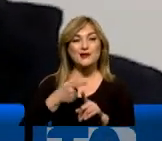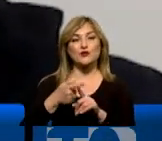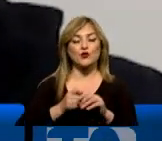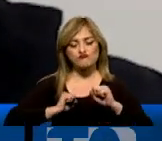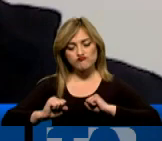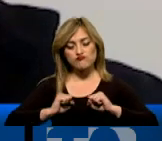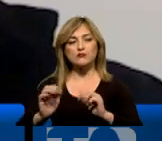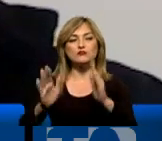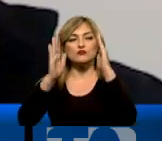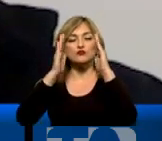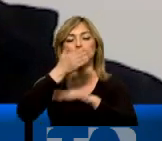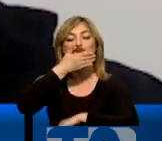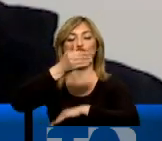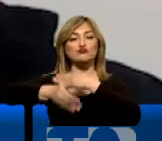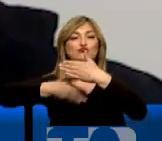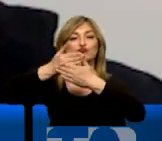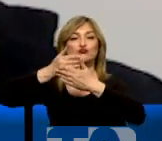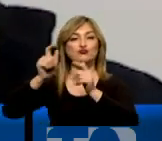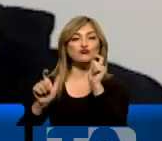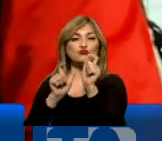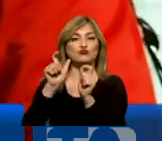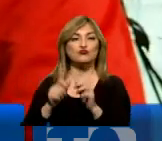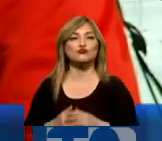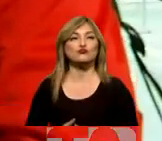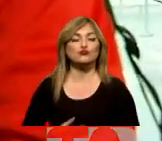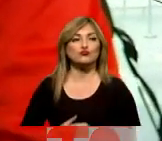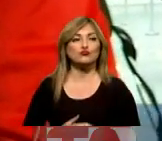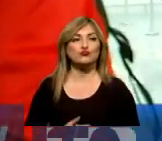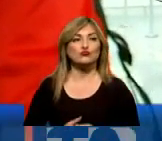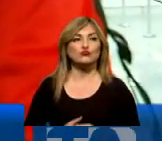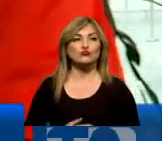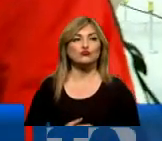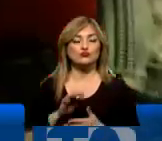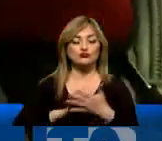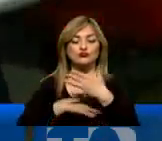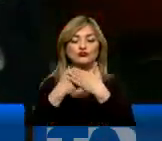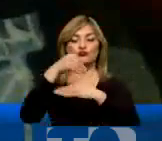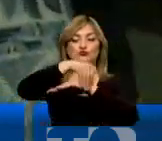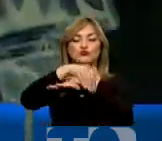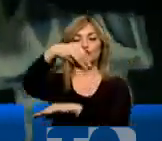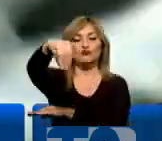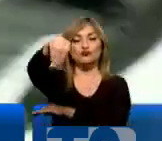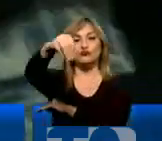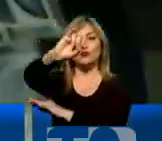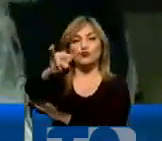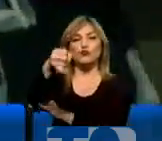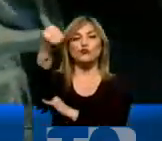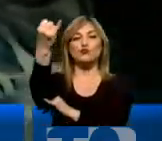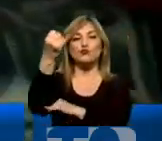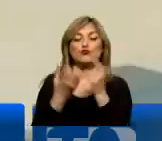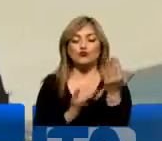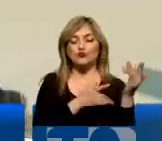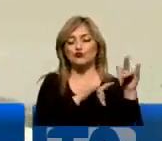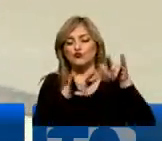la mejor atención a todos los pasajeros y usuarios del aeropuerto. Según el itinerario, entre la tarde de este miércoles y el jueves, se